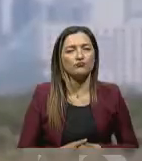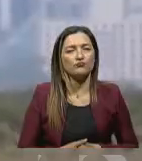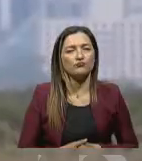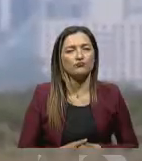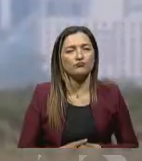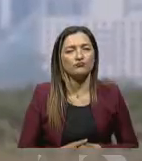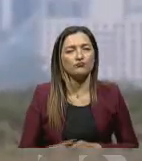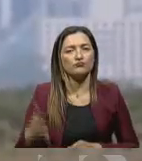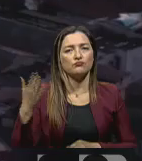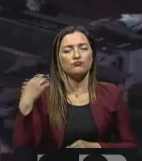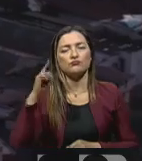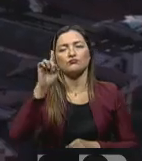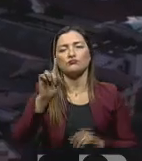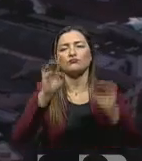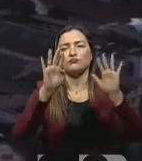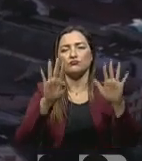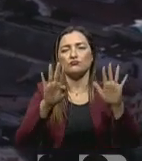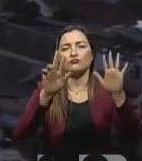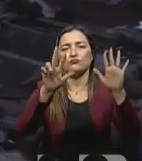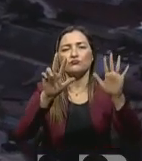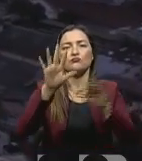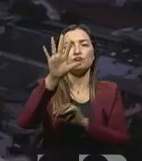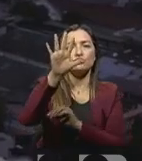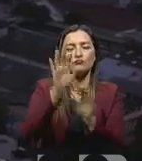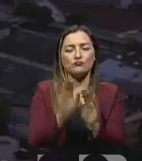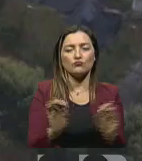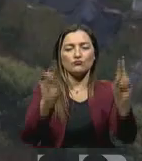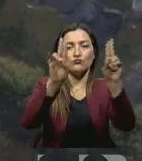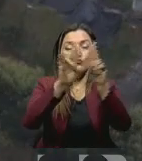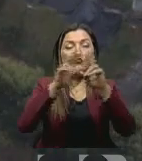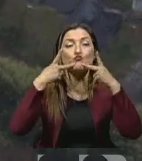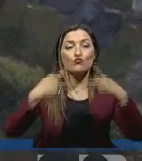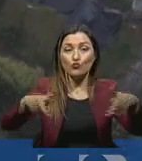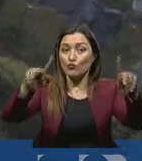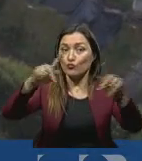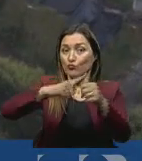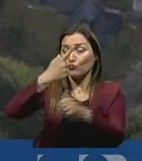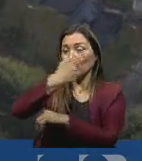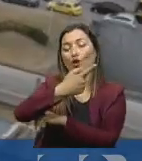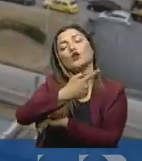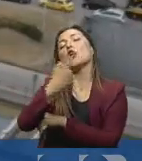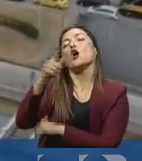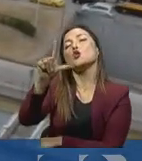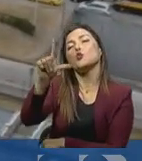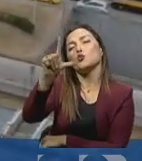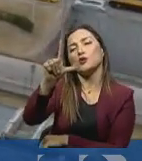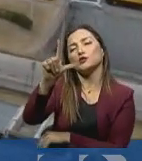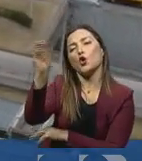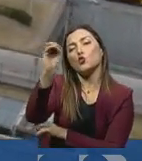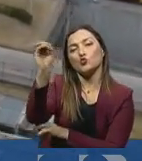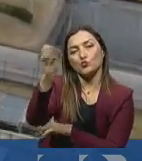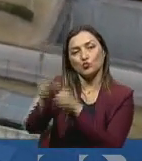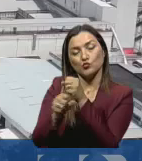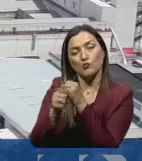en 1985 la ONU decidió proclamar el primer lunes de octubre de cada año como el Día Mundial del hábitat